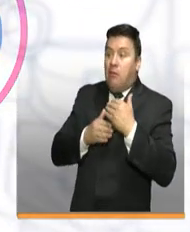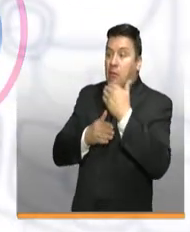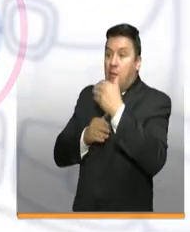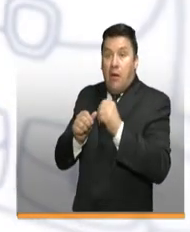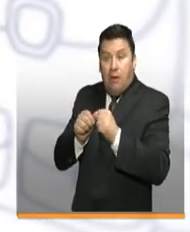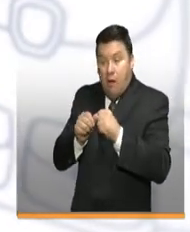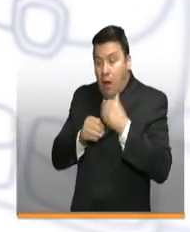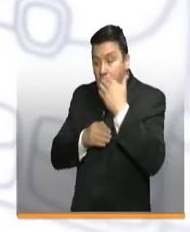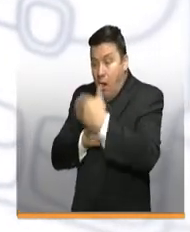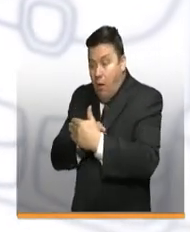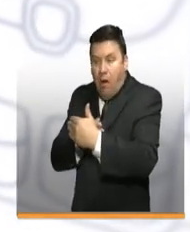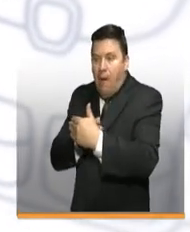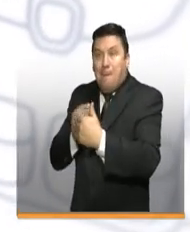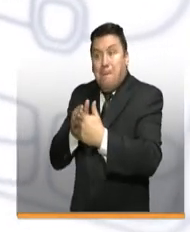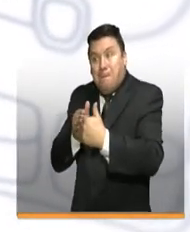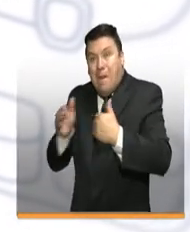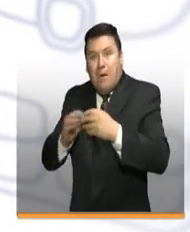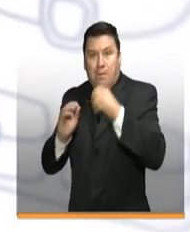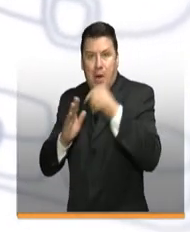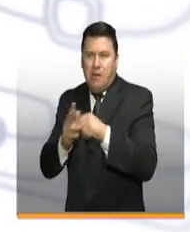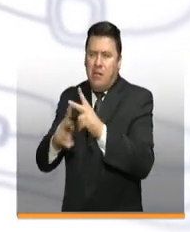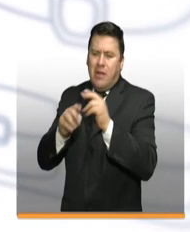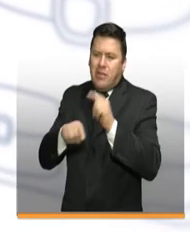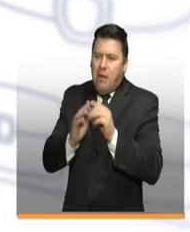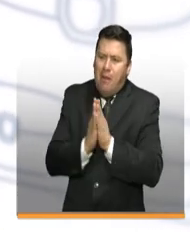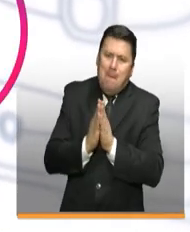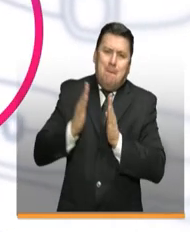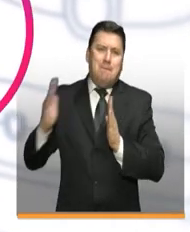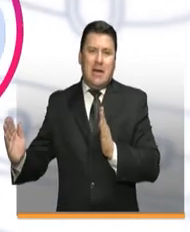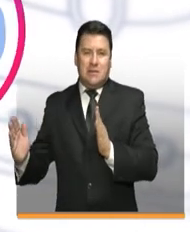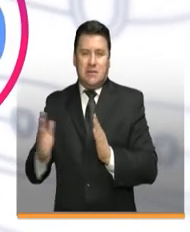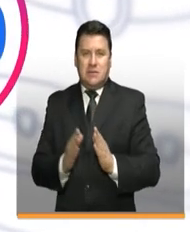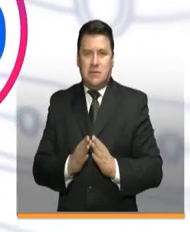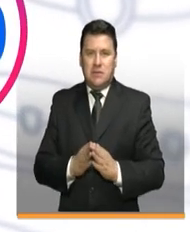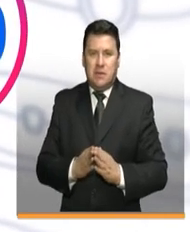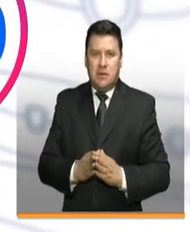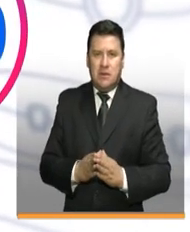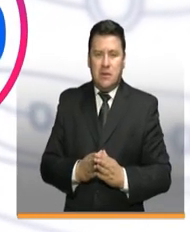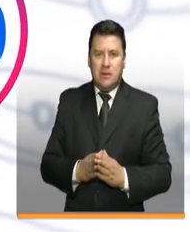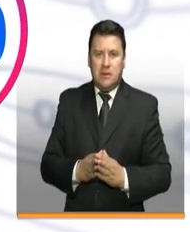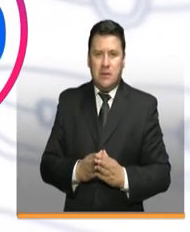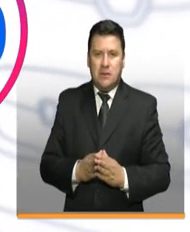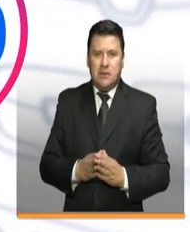el 50% del tiempo para créditos de largo plazo.